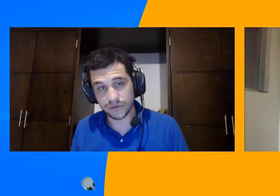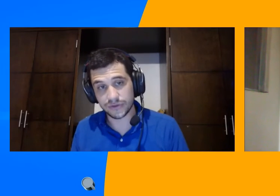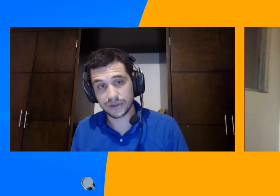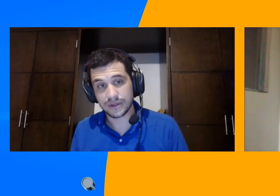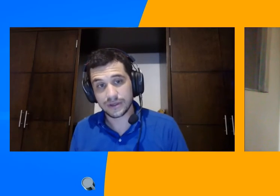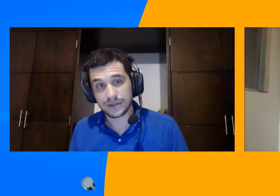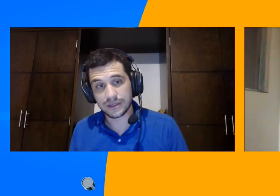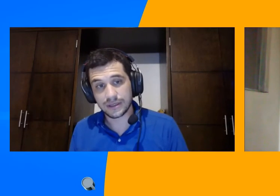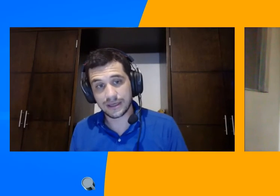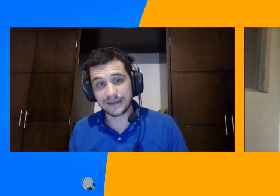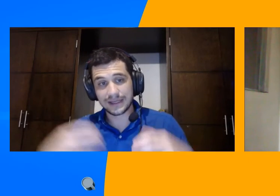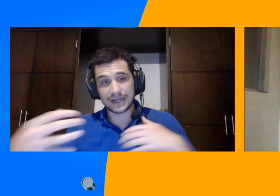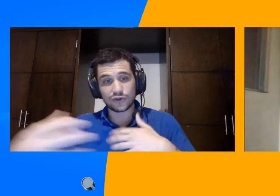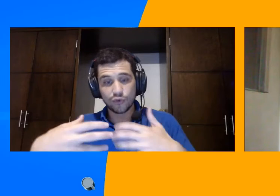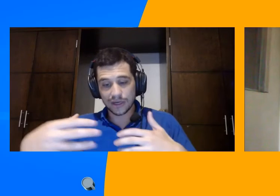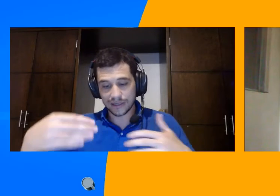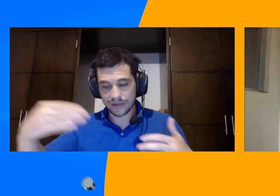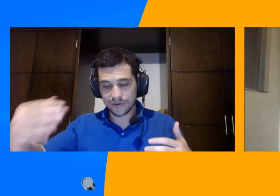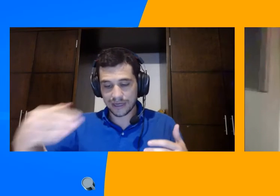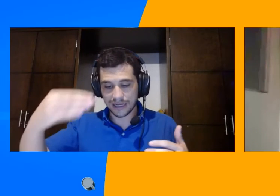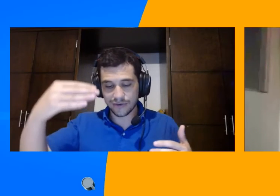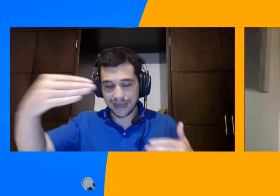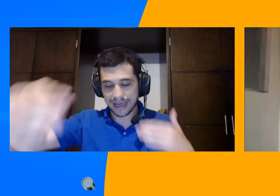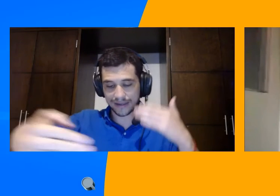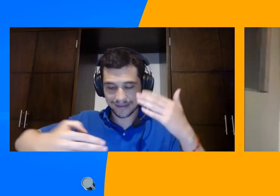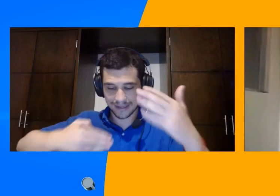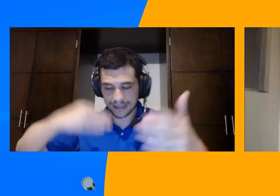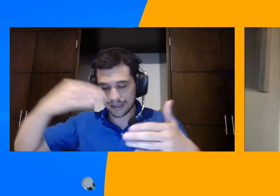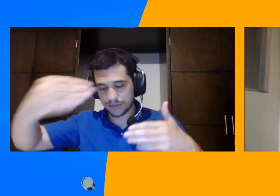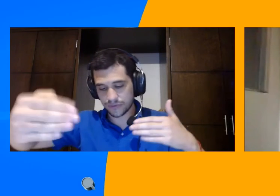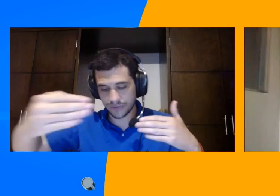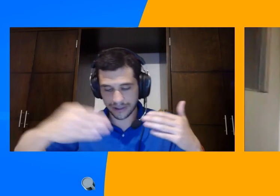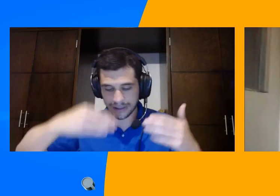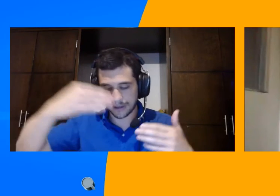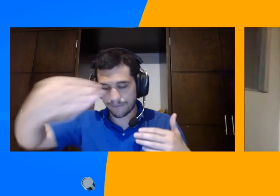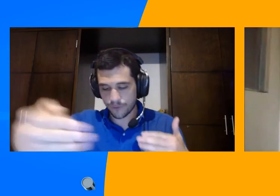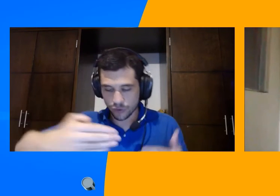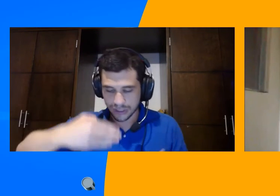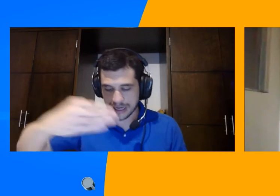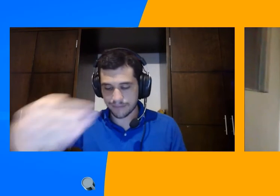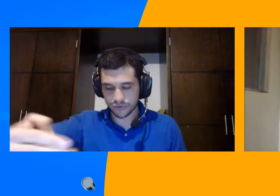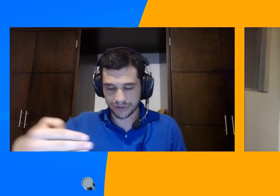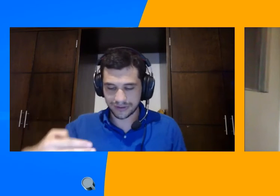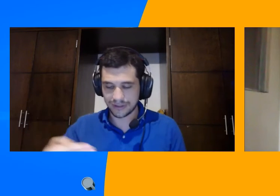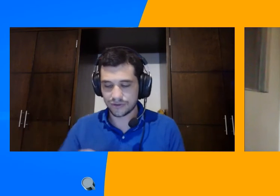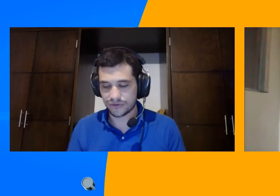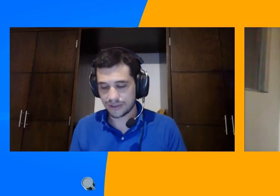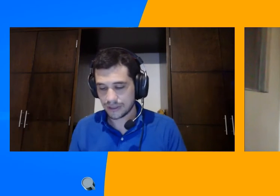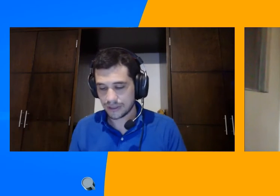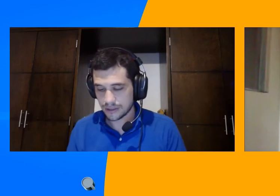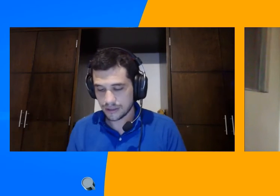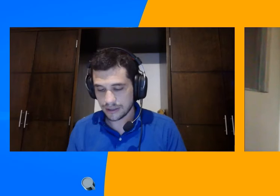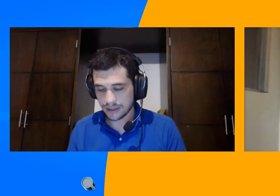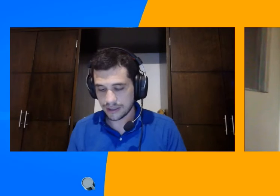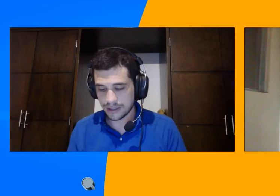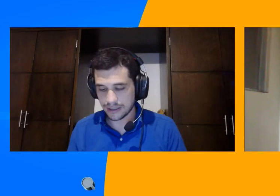comunican, que interactúan, hay una agencia, digamos, que fluye en ambos sentidos.